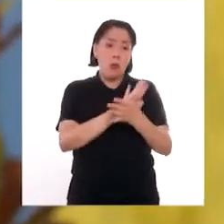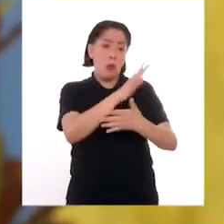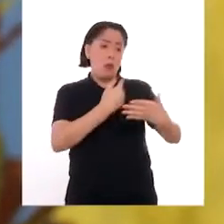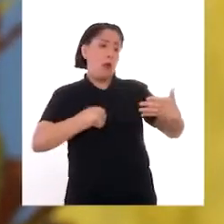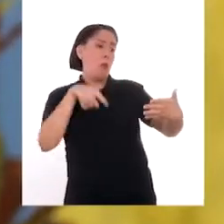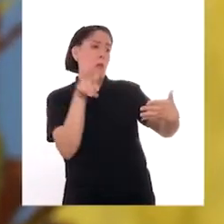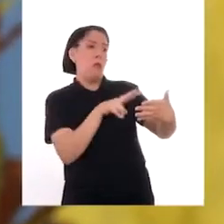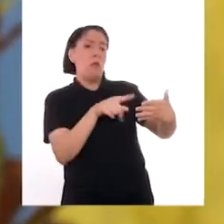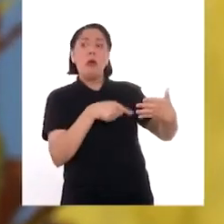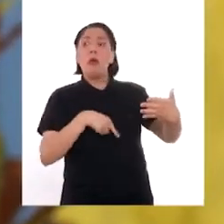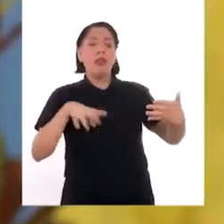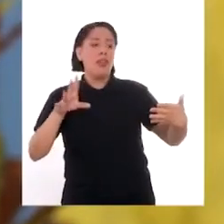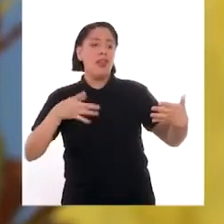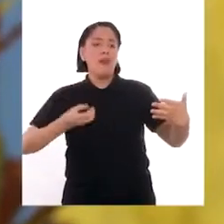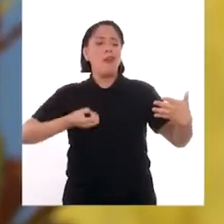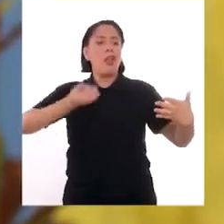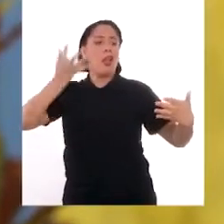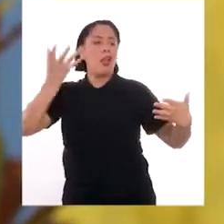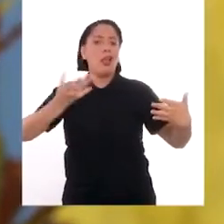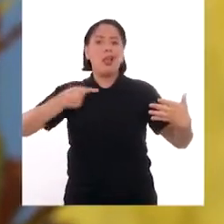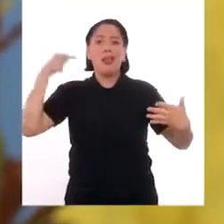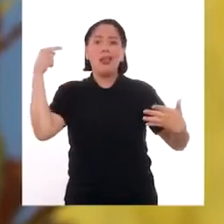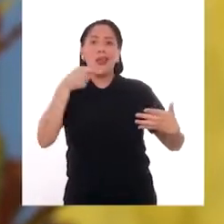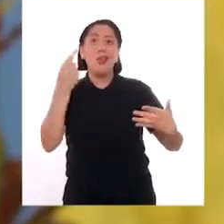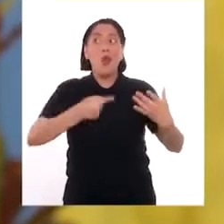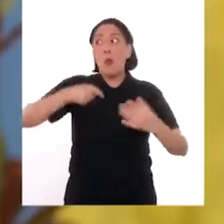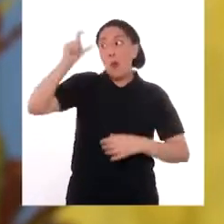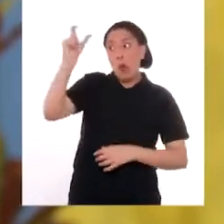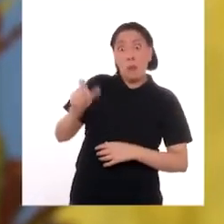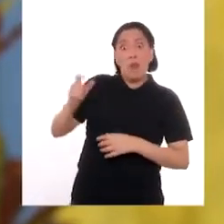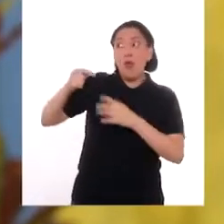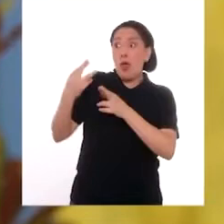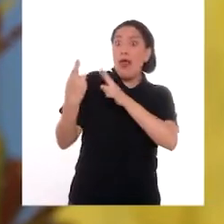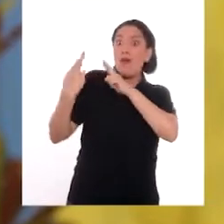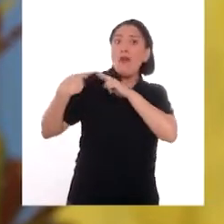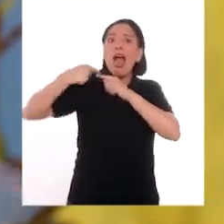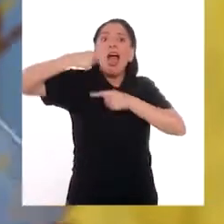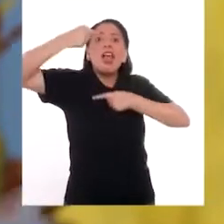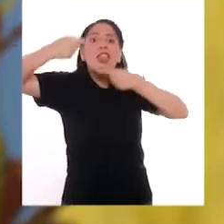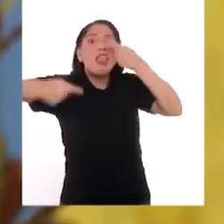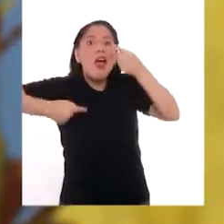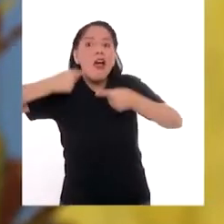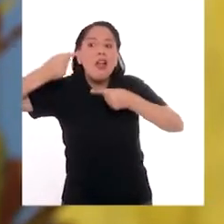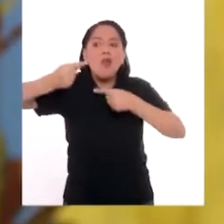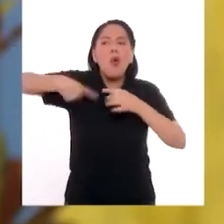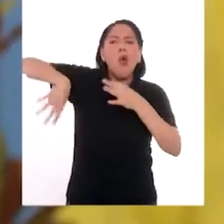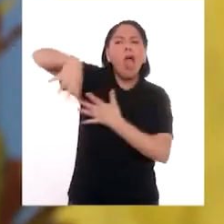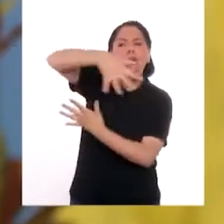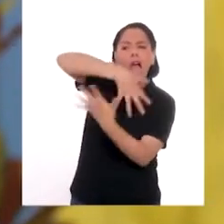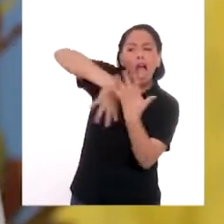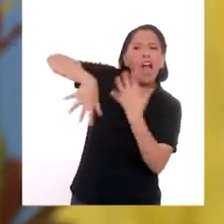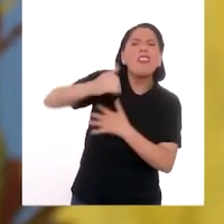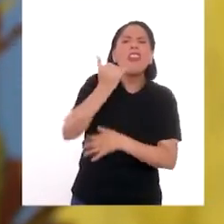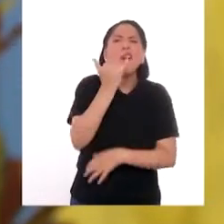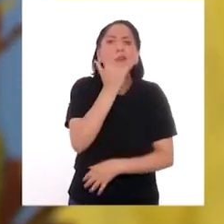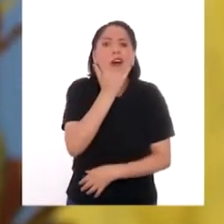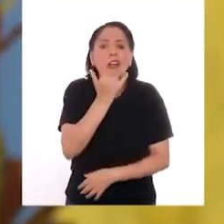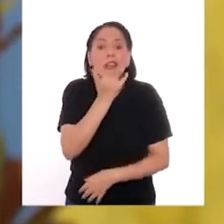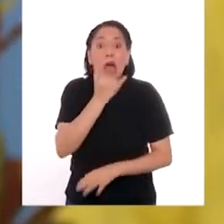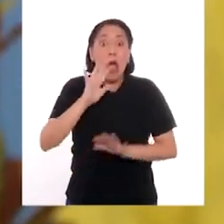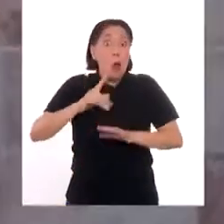el papel para guiarnos y ayudarnos con un narrador o narradora que indique lo que sucede en la